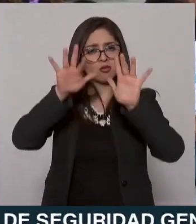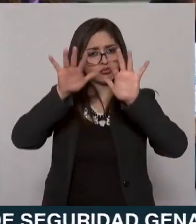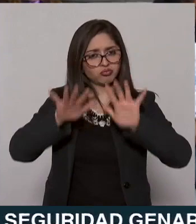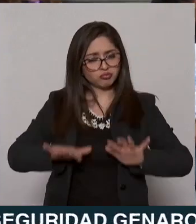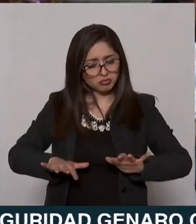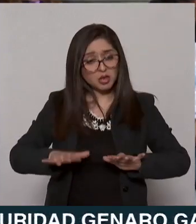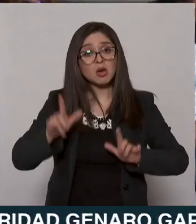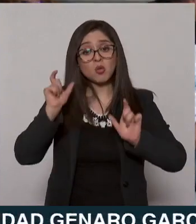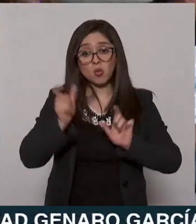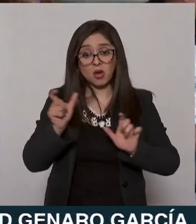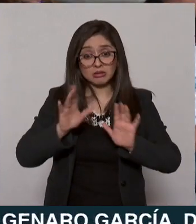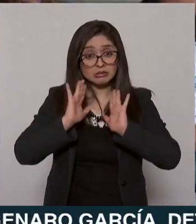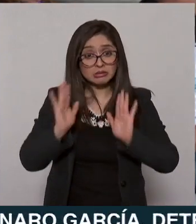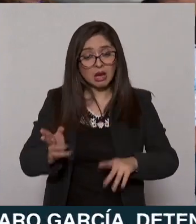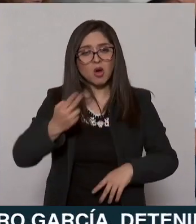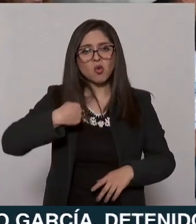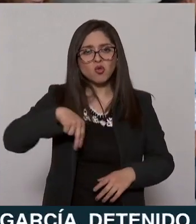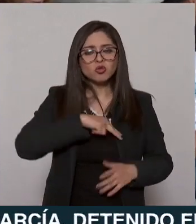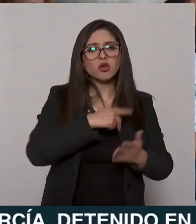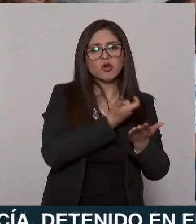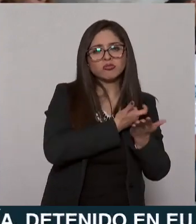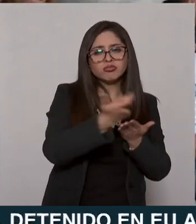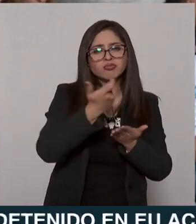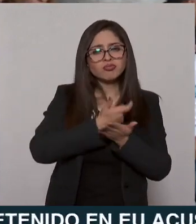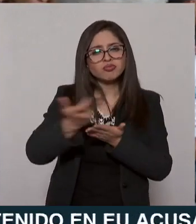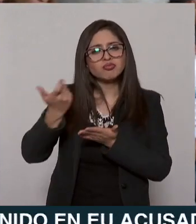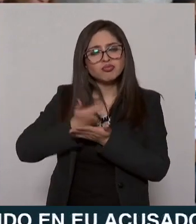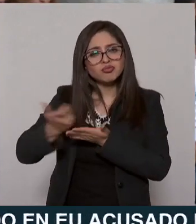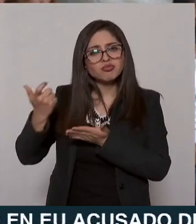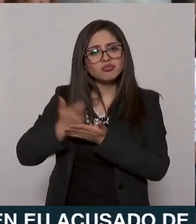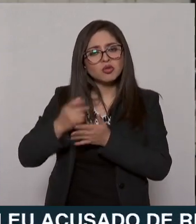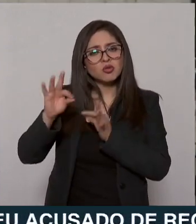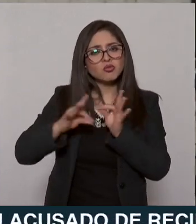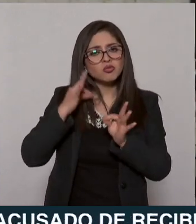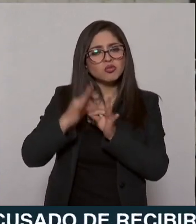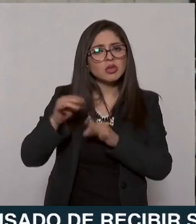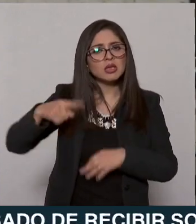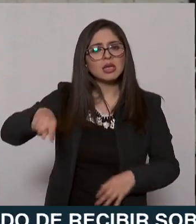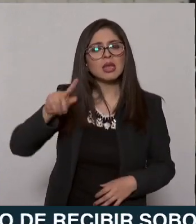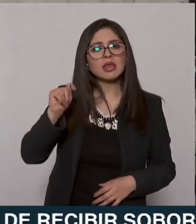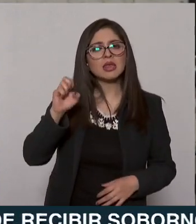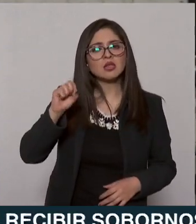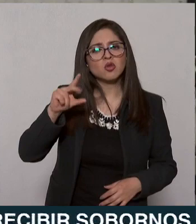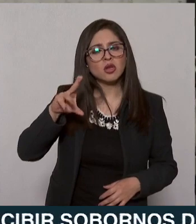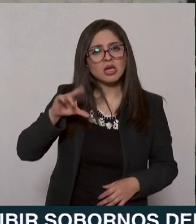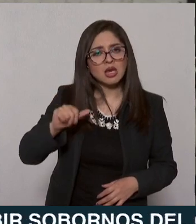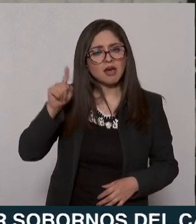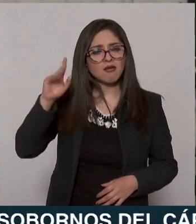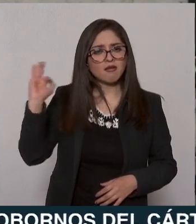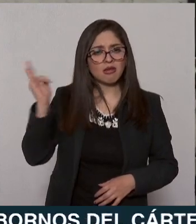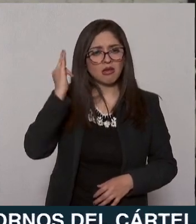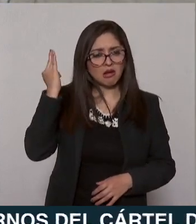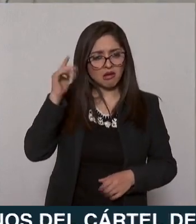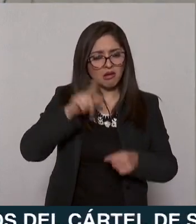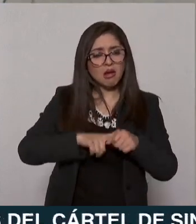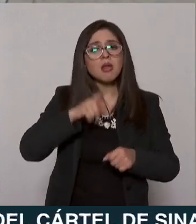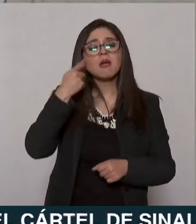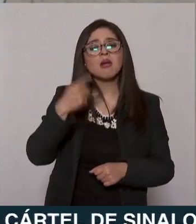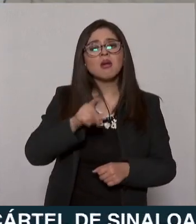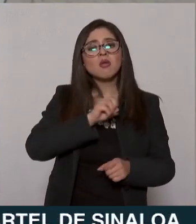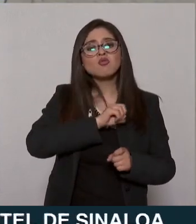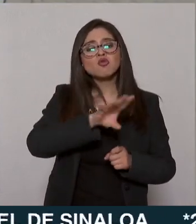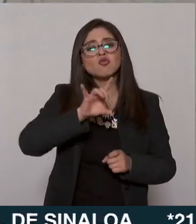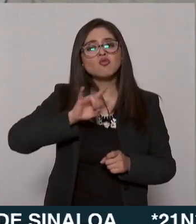de inmediato a hacer las cuentas por liquidar que paga la tesorería de la Federación y hace la dispersión a diferentes